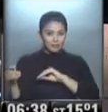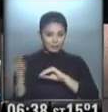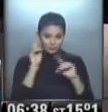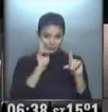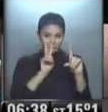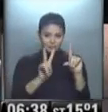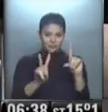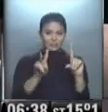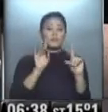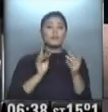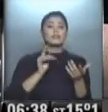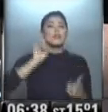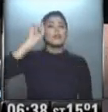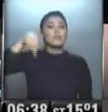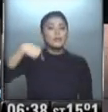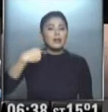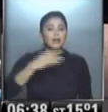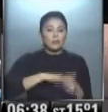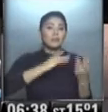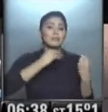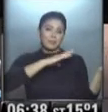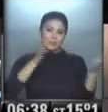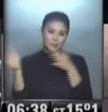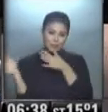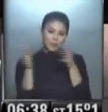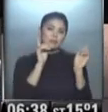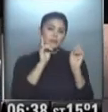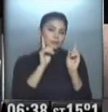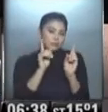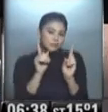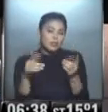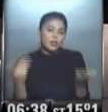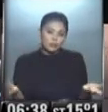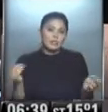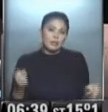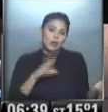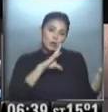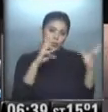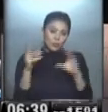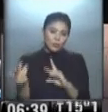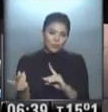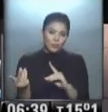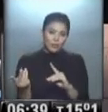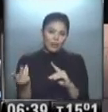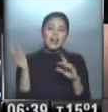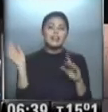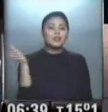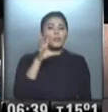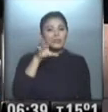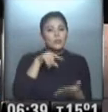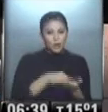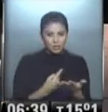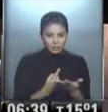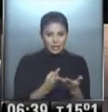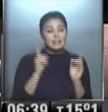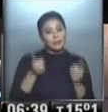el viento del sector este. Y con ese vientito del sector este, ahí tenemos la nubosidad, cubriendo el noreste de Buenos Aires